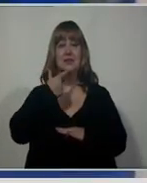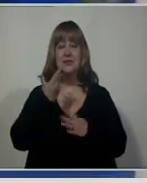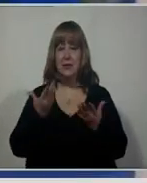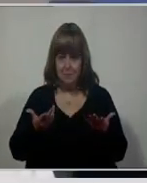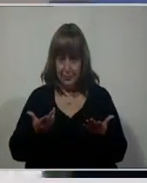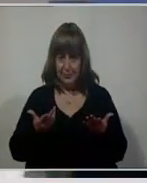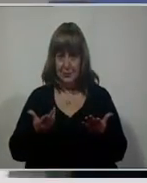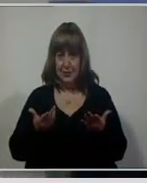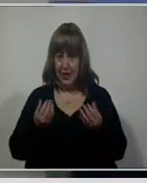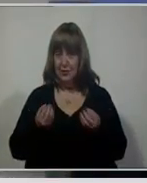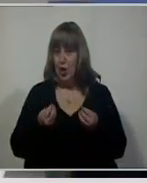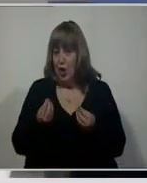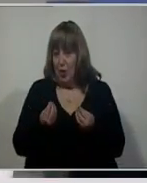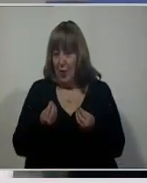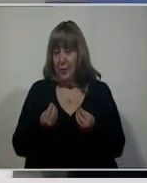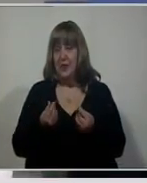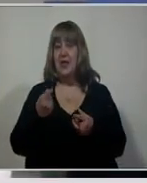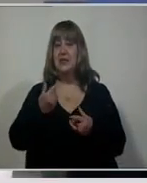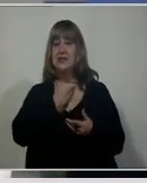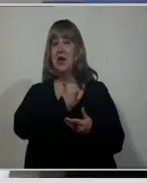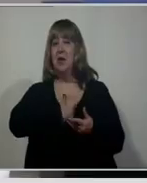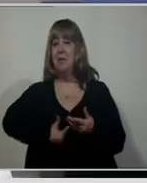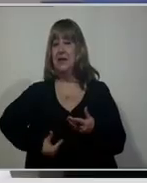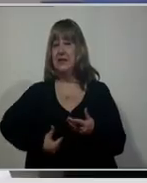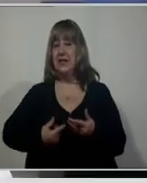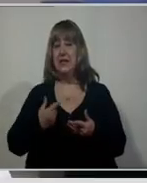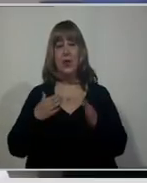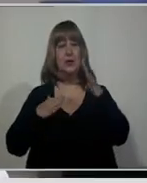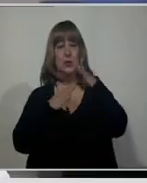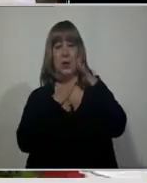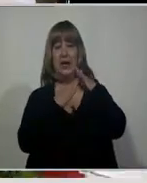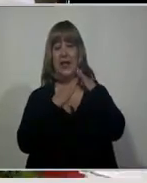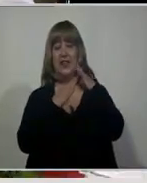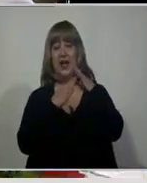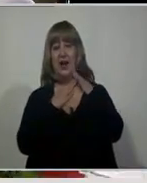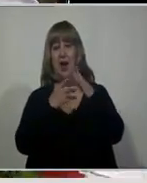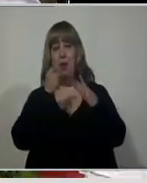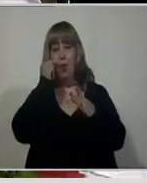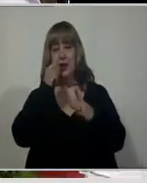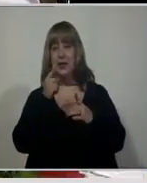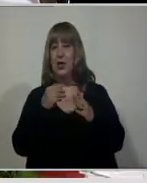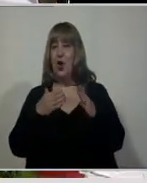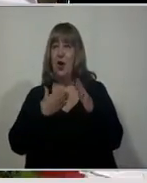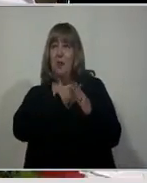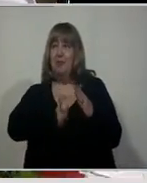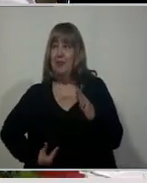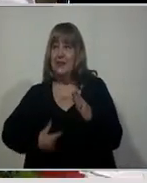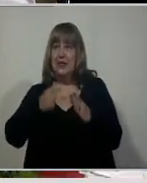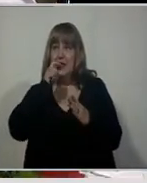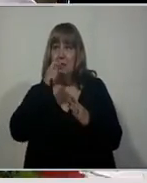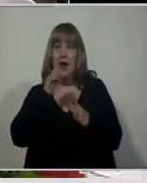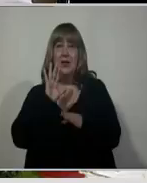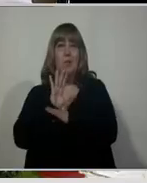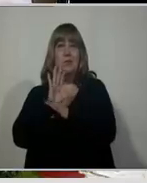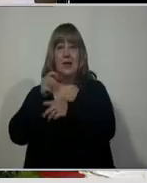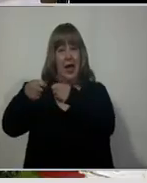bien ahí hay un problema que es que macri no es un líder político macri es un empresario macri no es por eso no sabe hablar